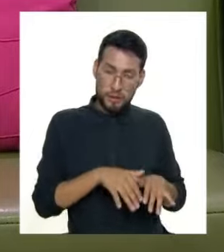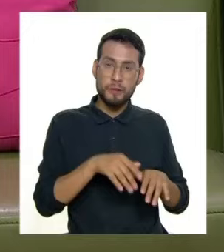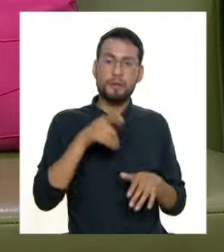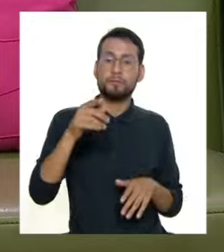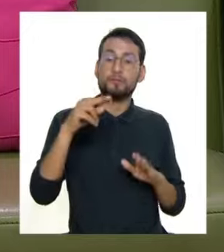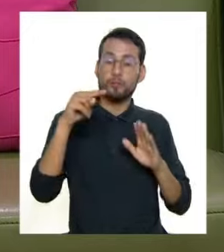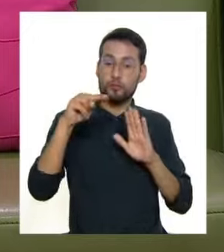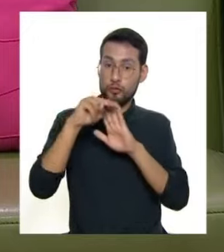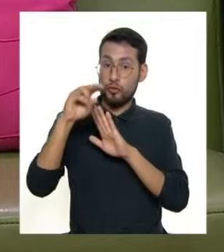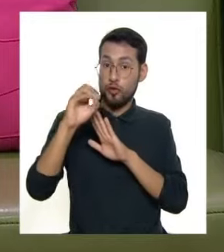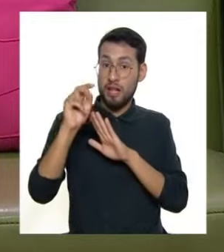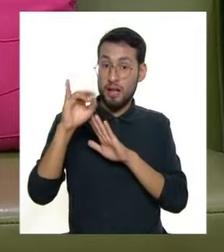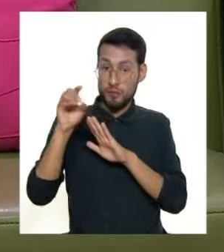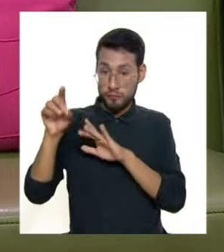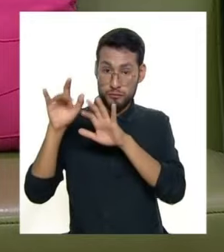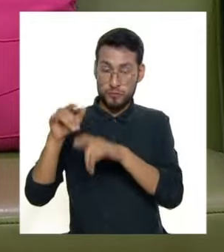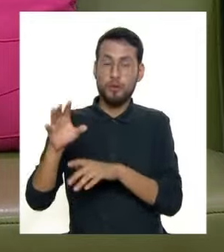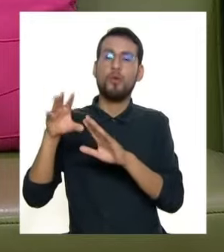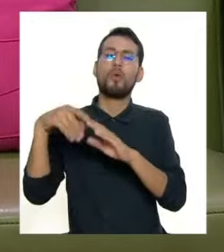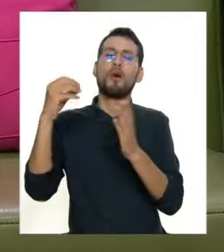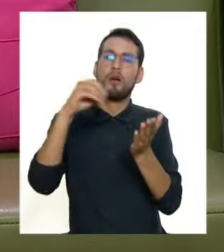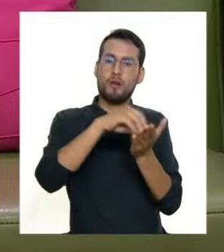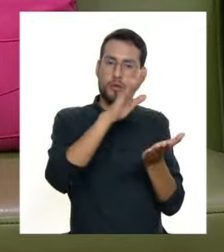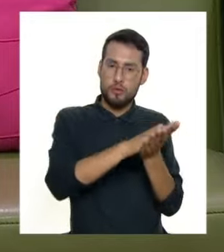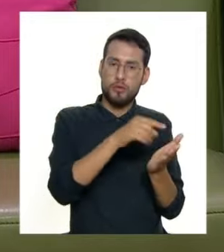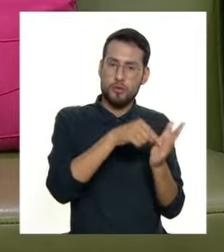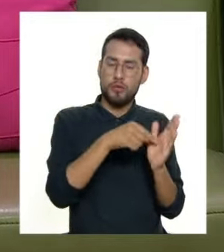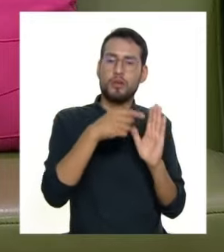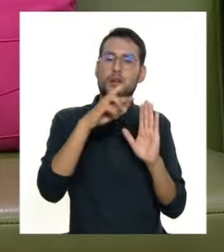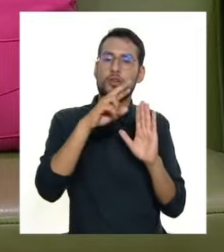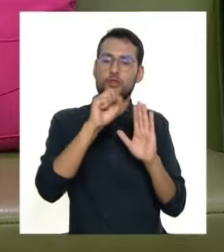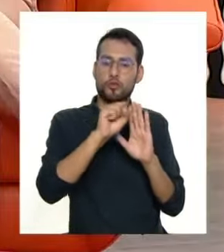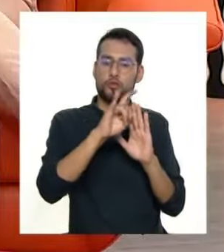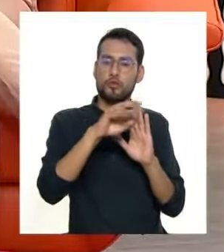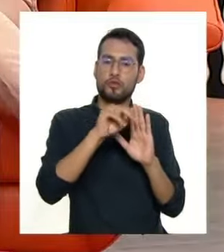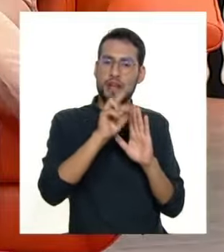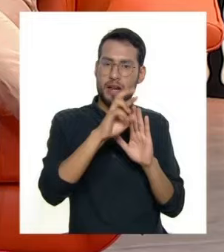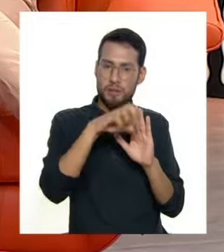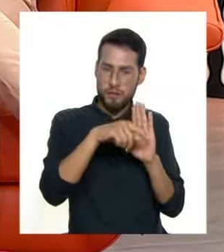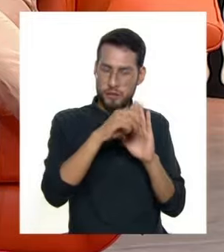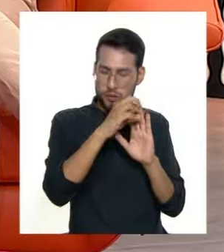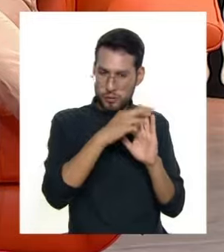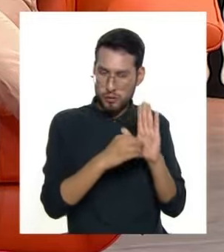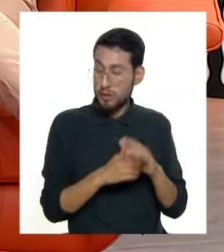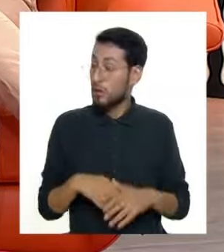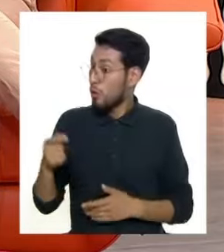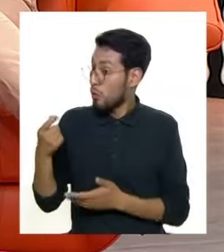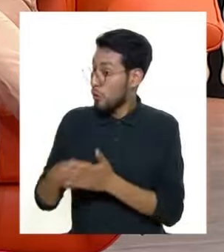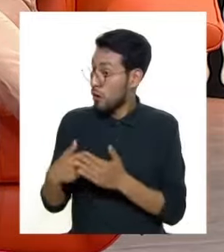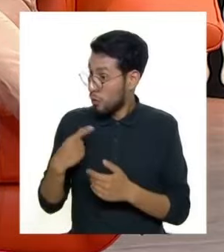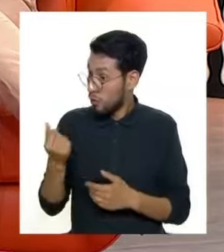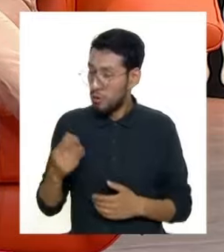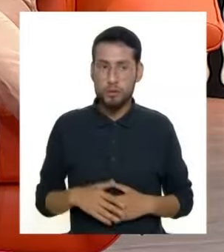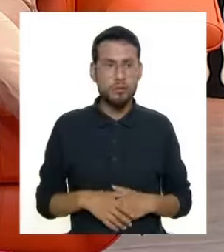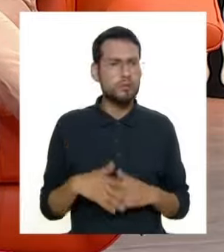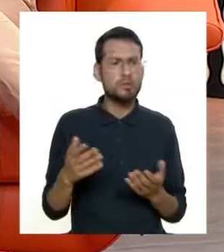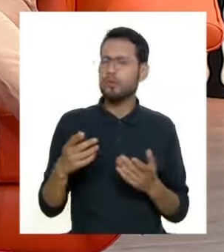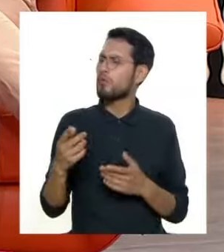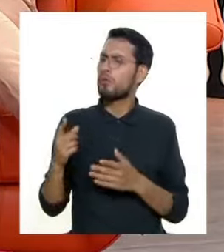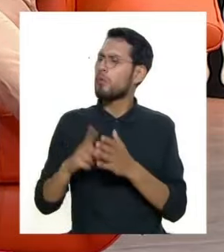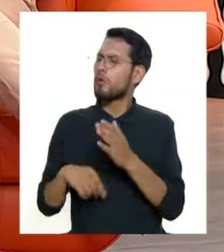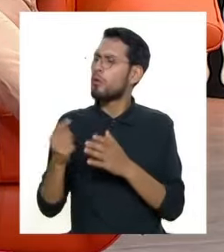ante el notario que luego se registra nuevamente en los registros públicos. ¿Y eso tiene un costo? Sí, claro. ¿Va a depender de